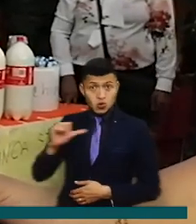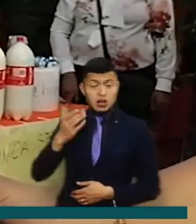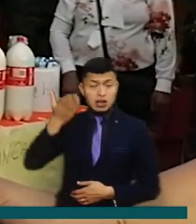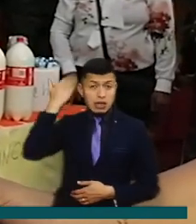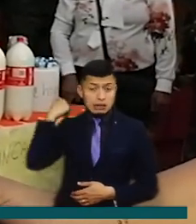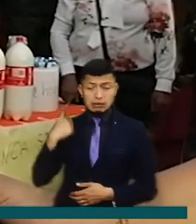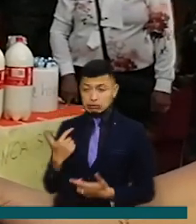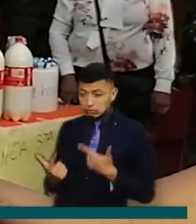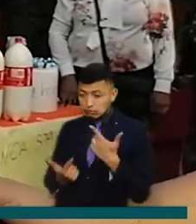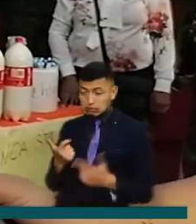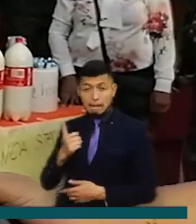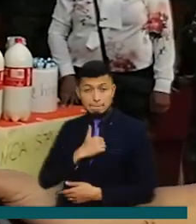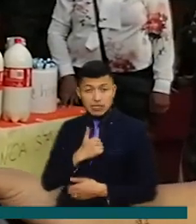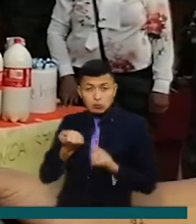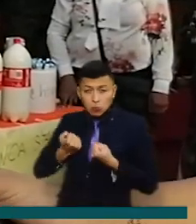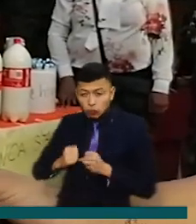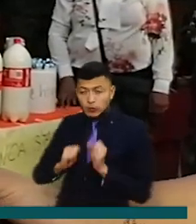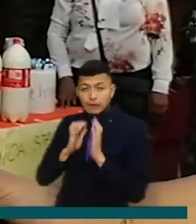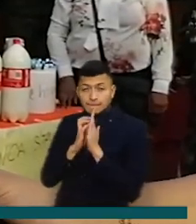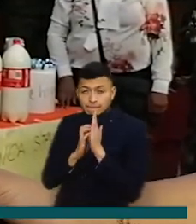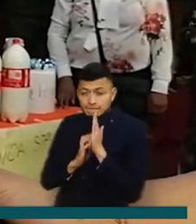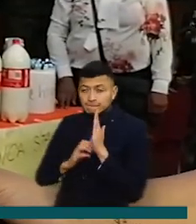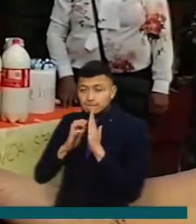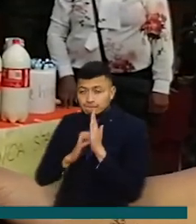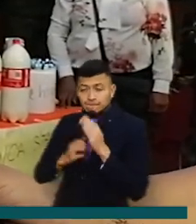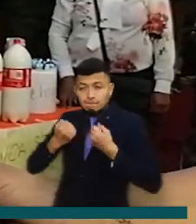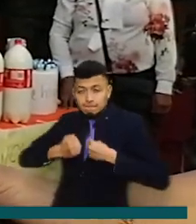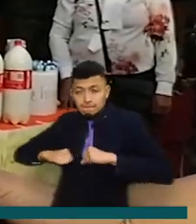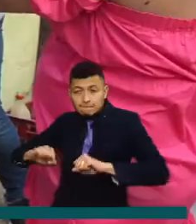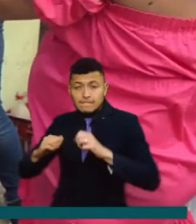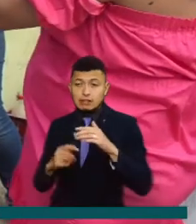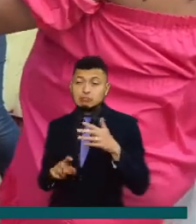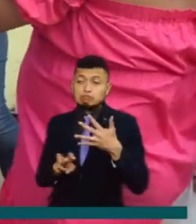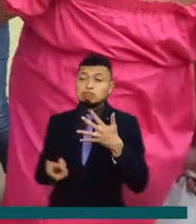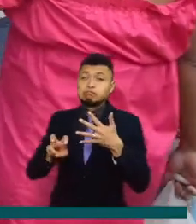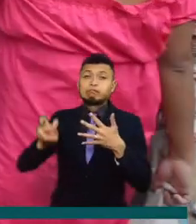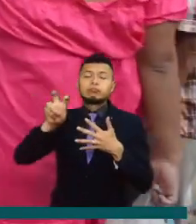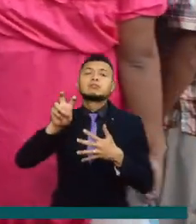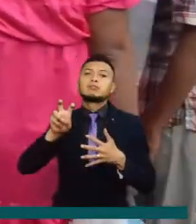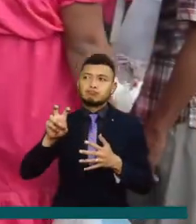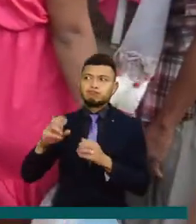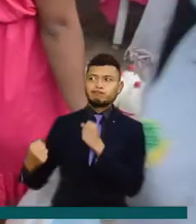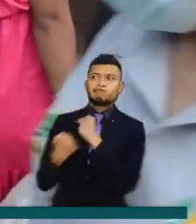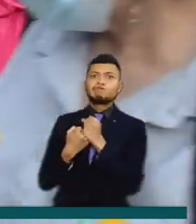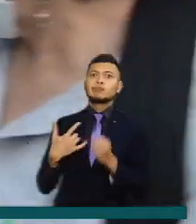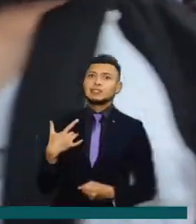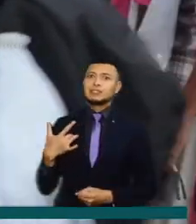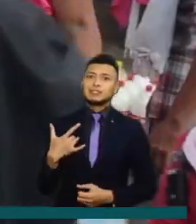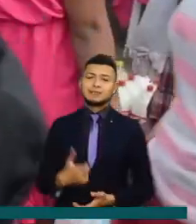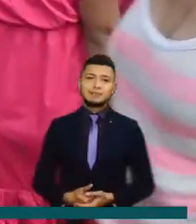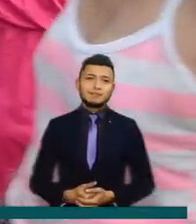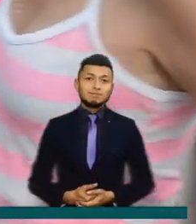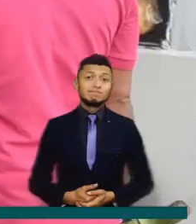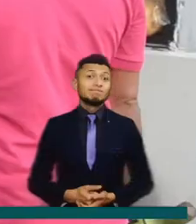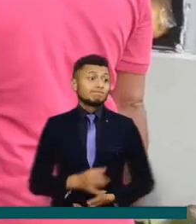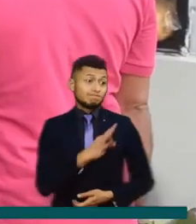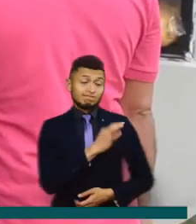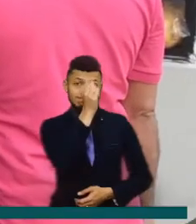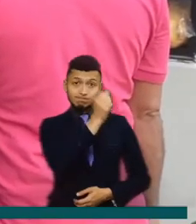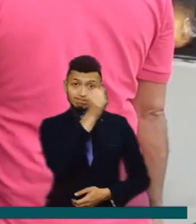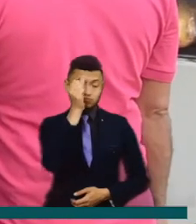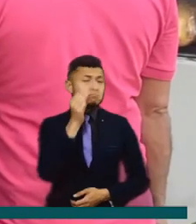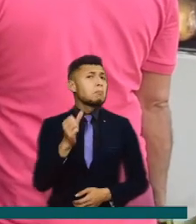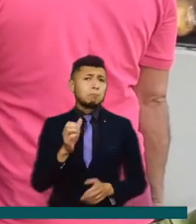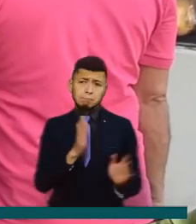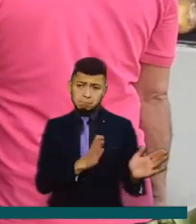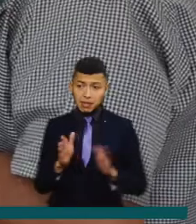empezado desde abajo con las uñas, pero de verdad que nos hemos sentido respaldadas. El mercado campesino se convirtió en el plan dominical para muchas